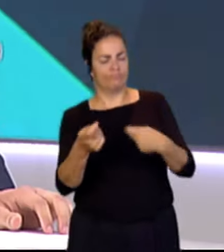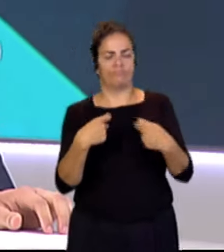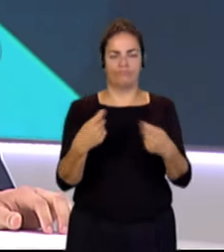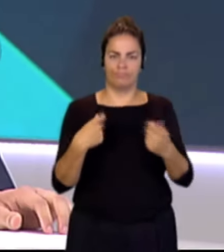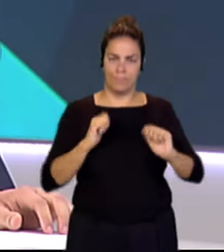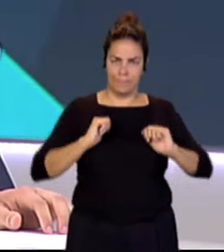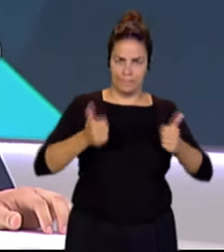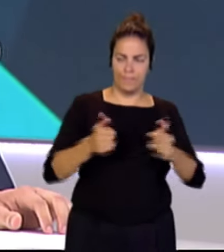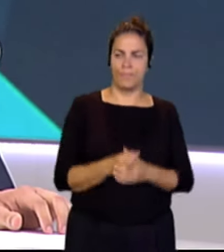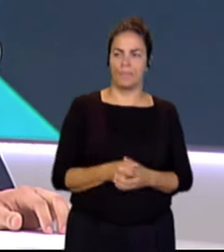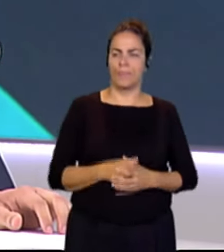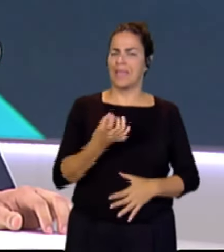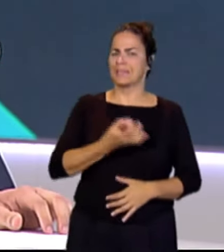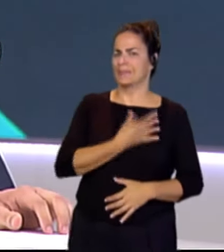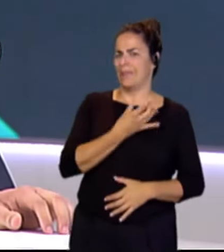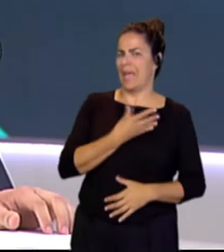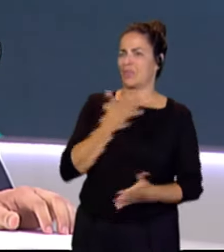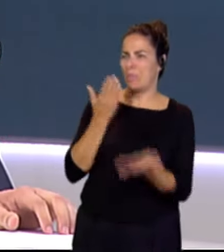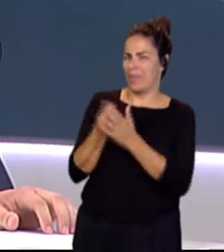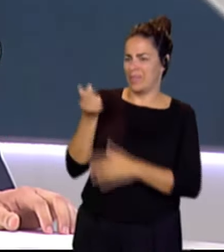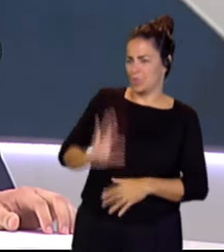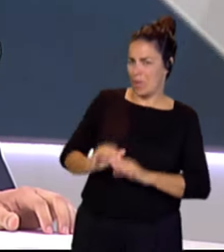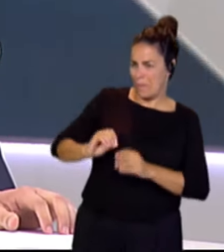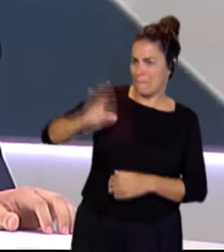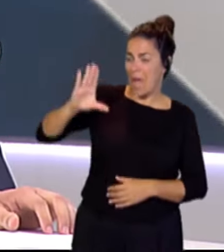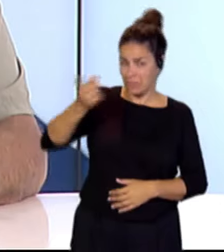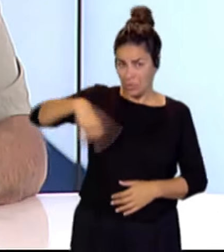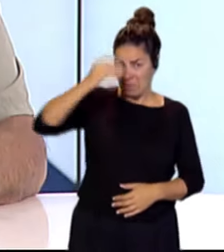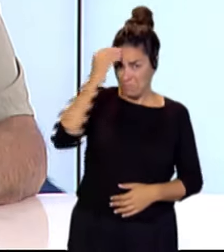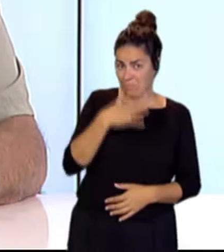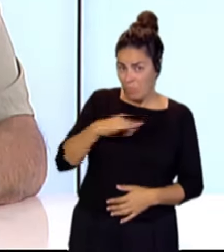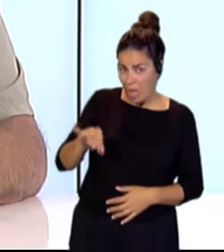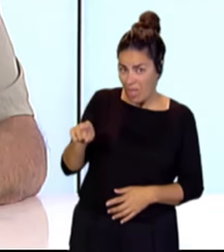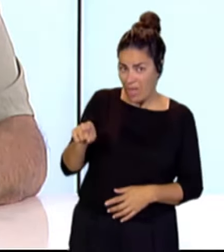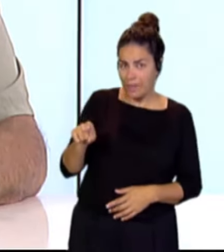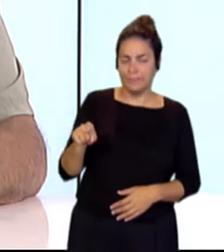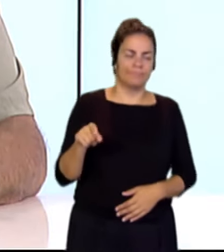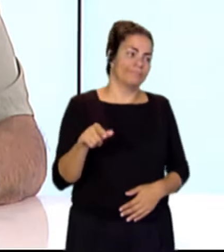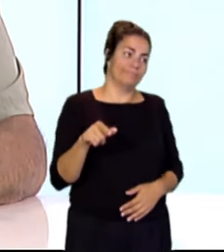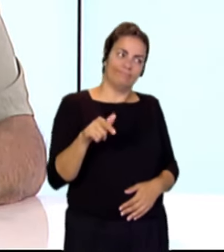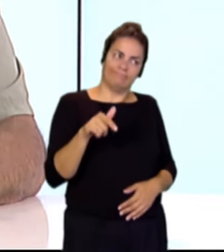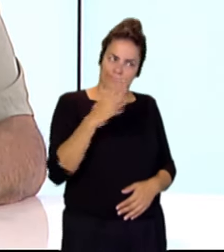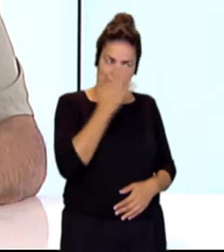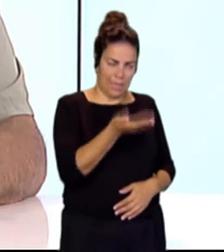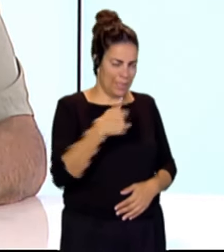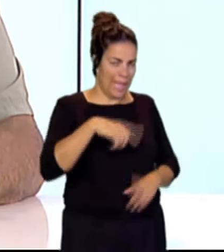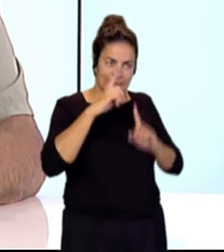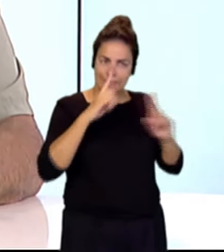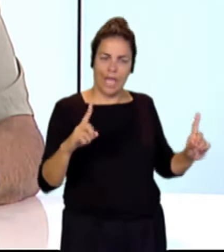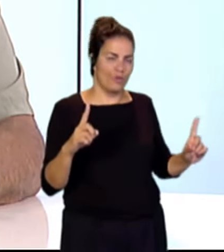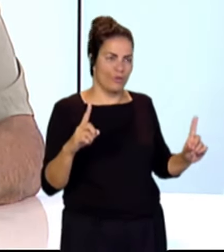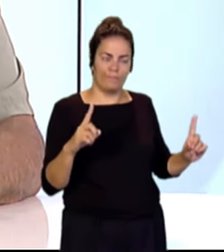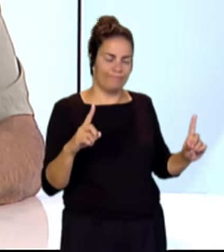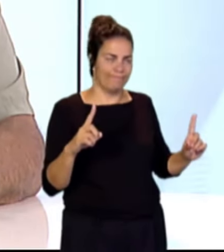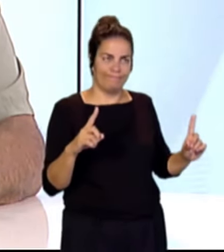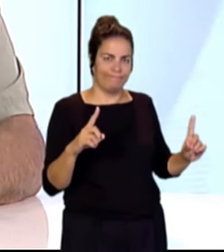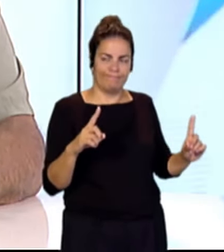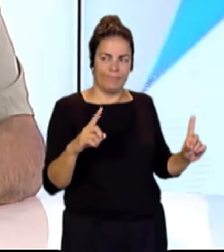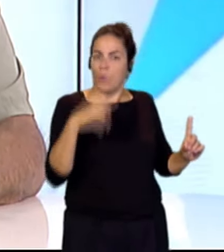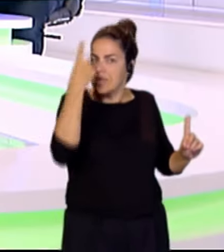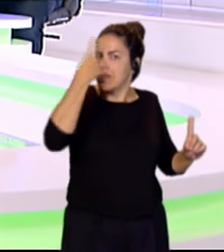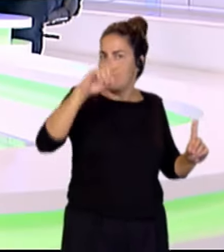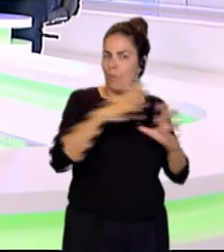computabilidad de Los sueldos ustedes lo ven viable este año este año sinceramente entendemos que el convenio debe